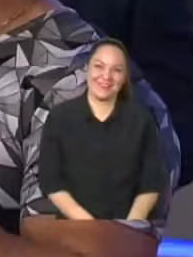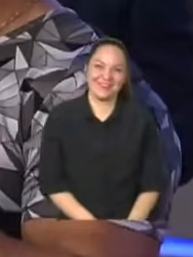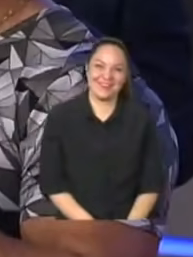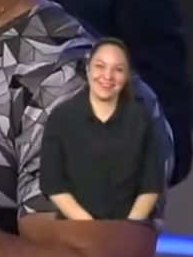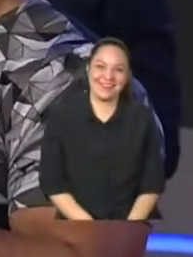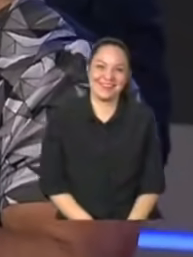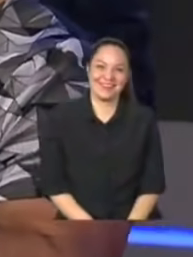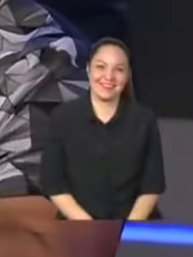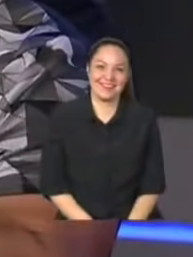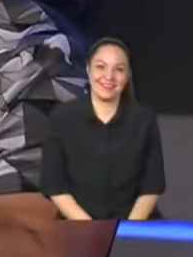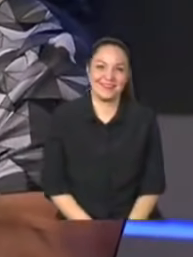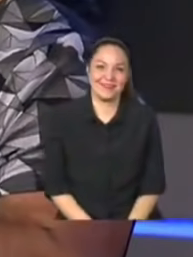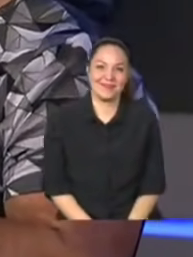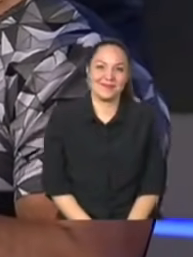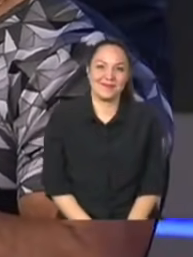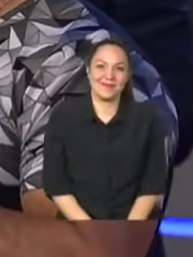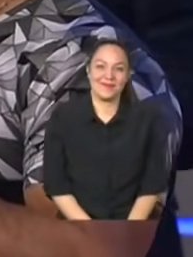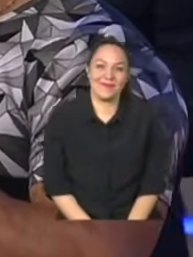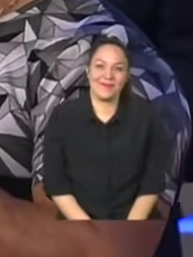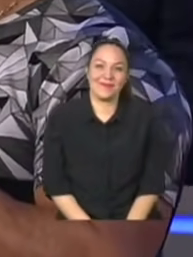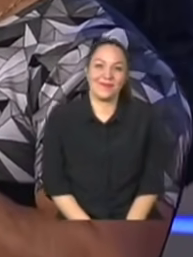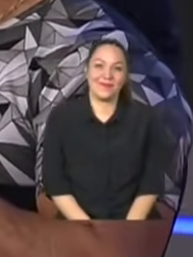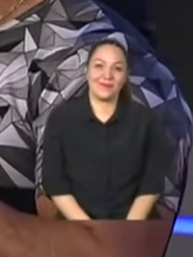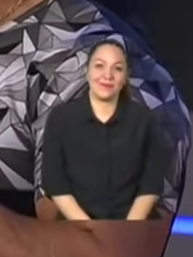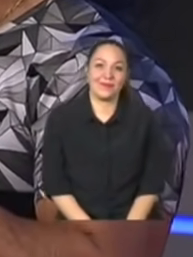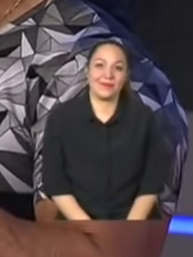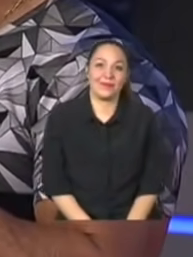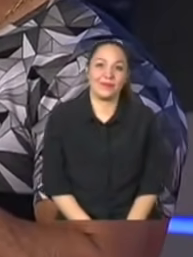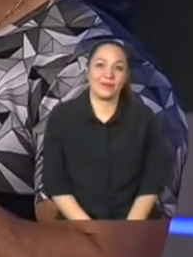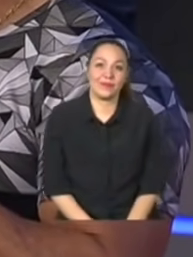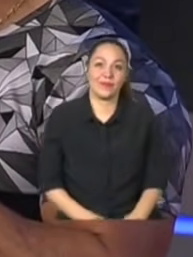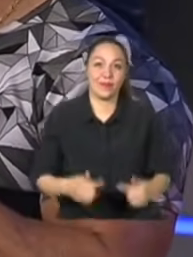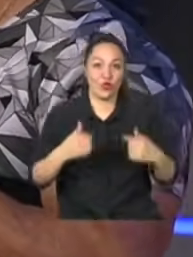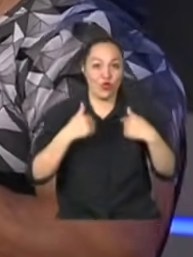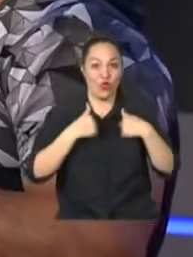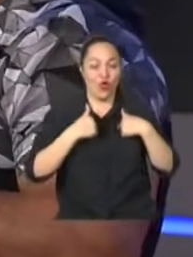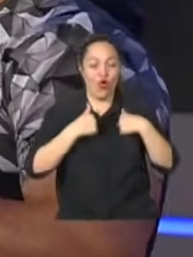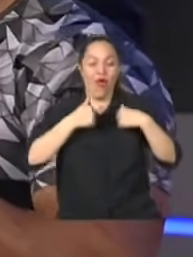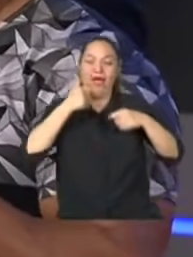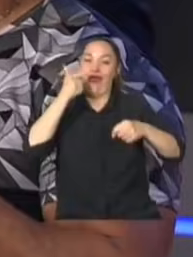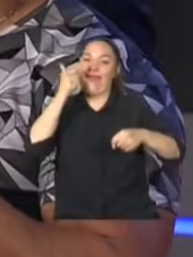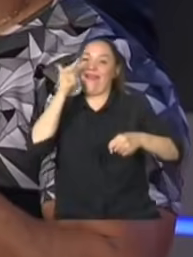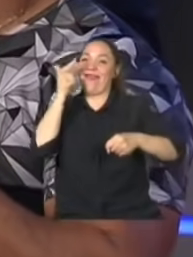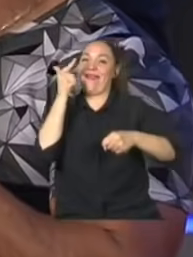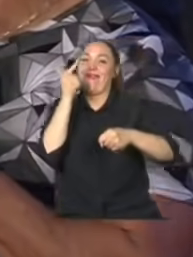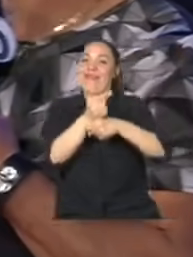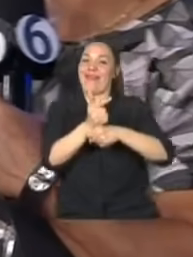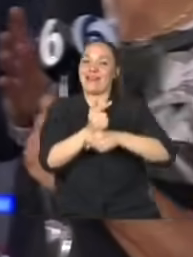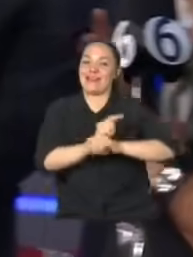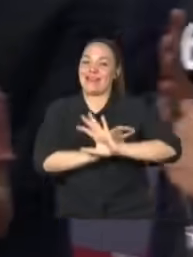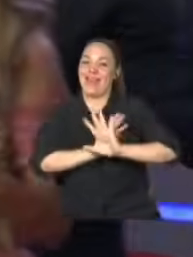Acabo de descubrir una cosa. Acabo de descubrir una cosa.